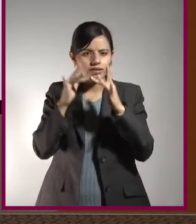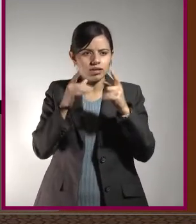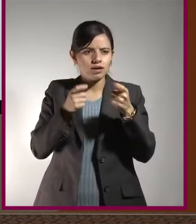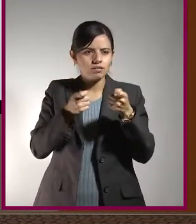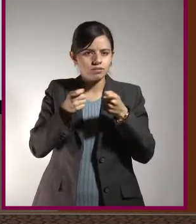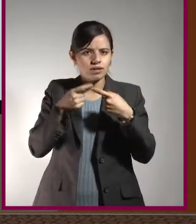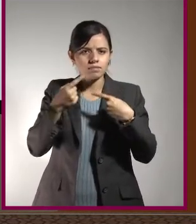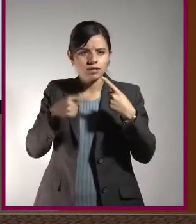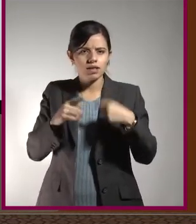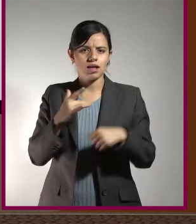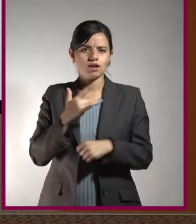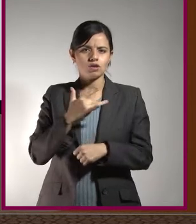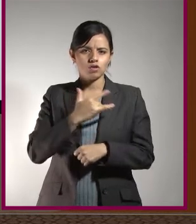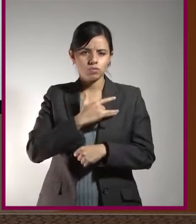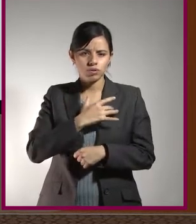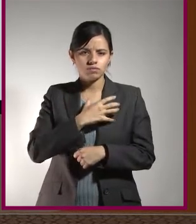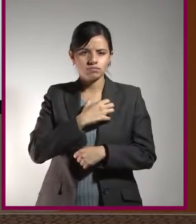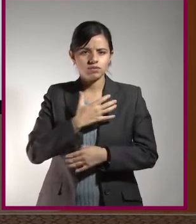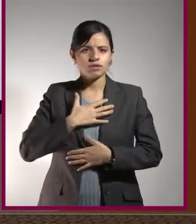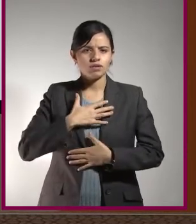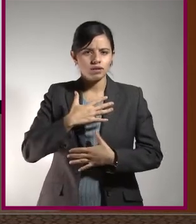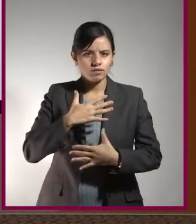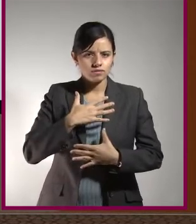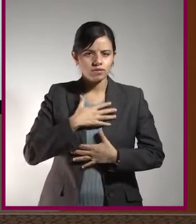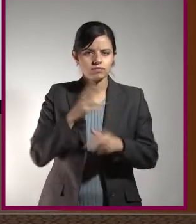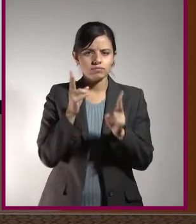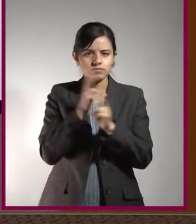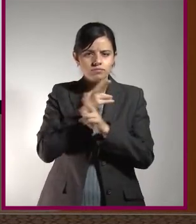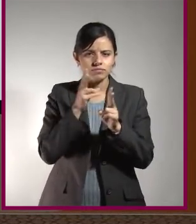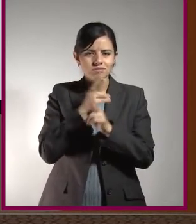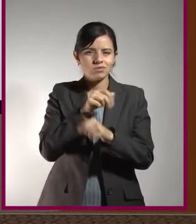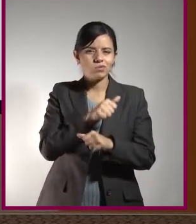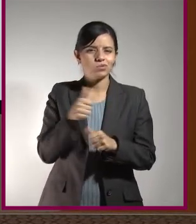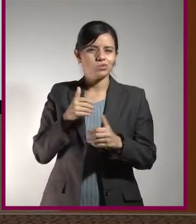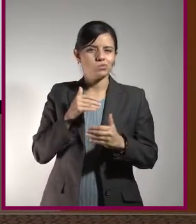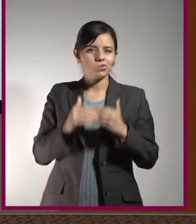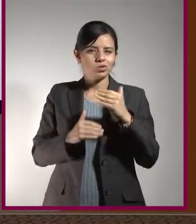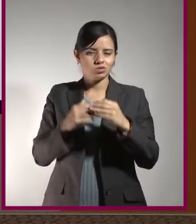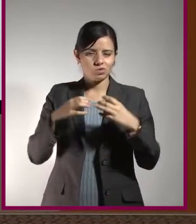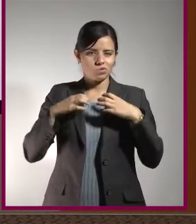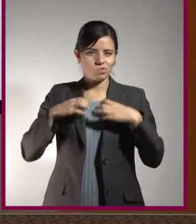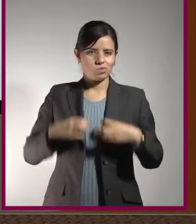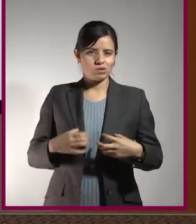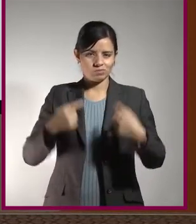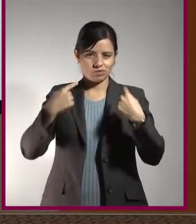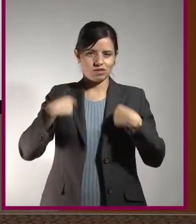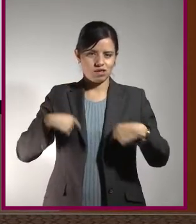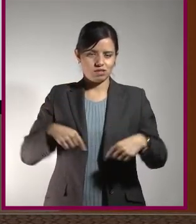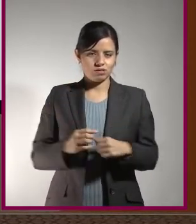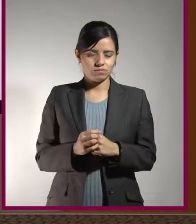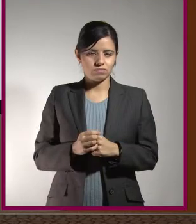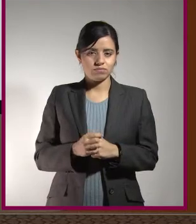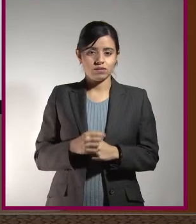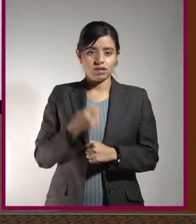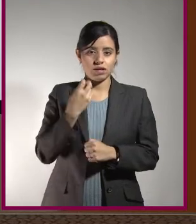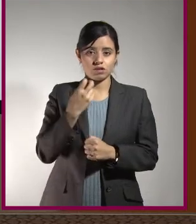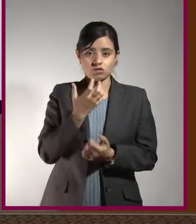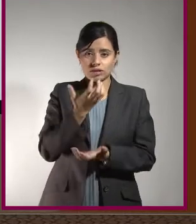sincronizando, coordinando actividad cardíaca, respiratoria y otros procesos que tienen que ver con nuestro propio organismo. Entonces,